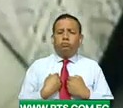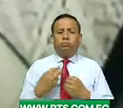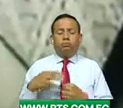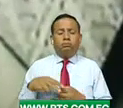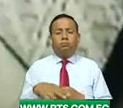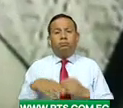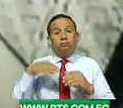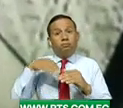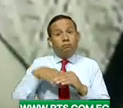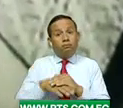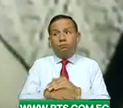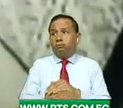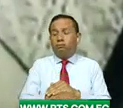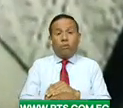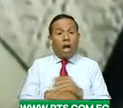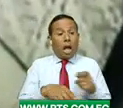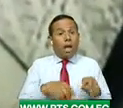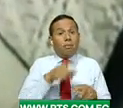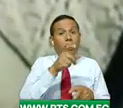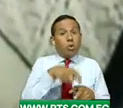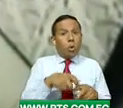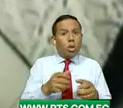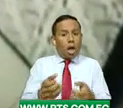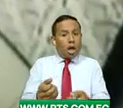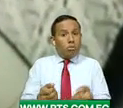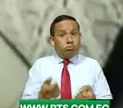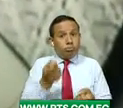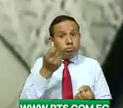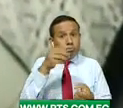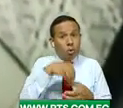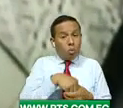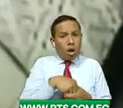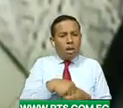Para llegar hasta la caja y de un puntapié abrieron la puerta.